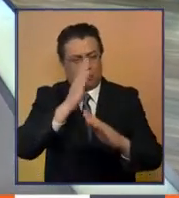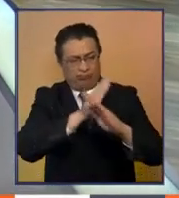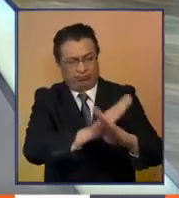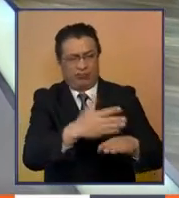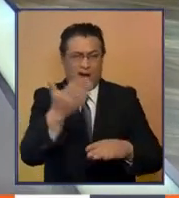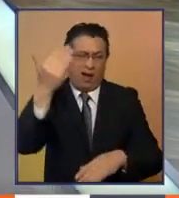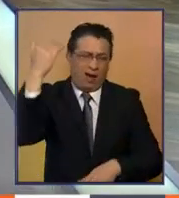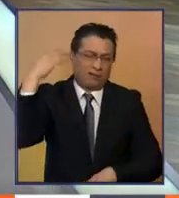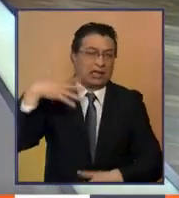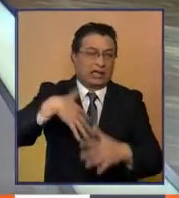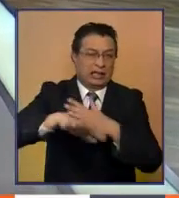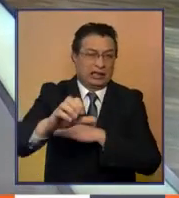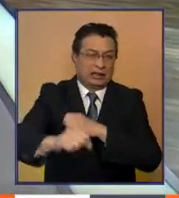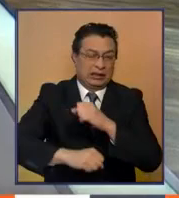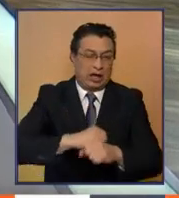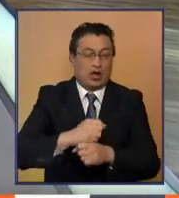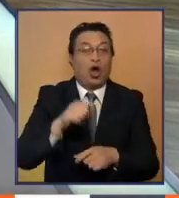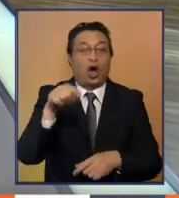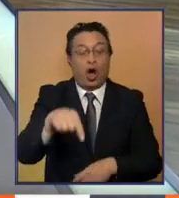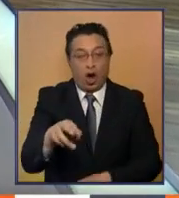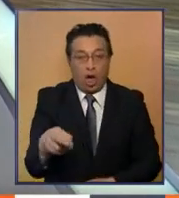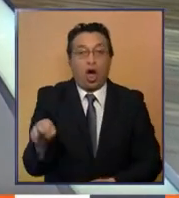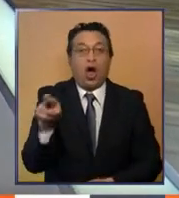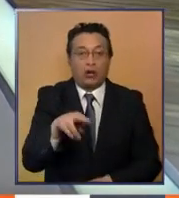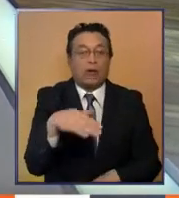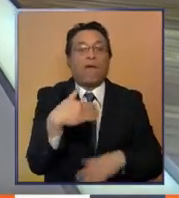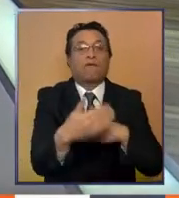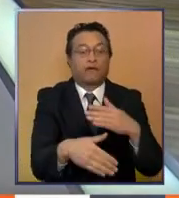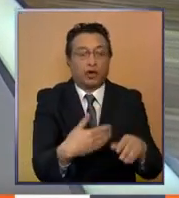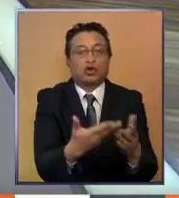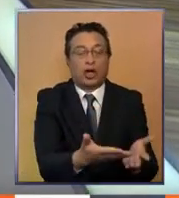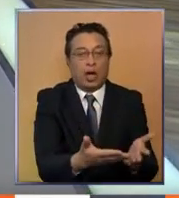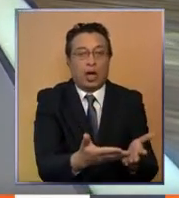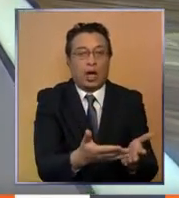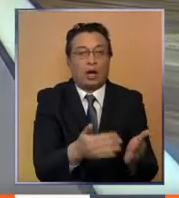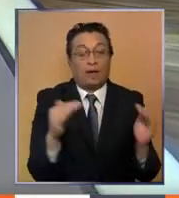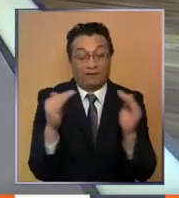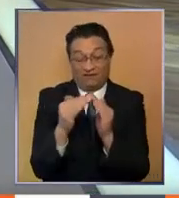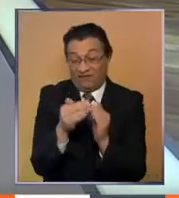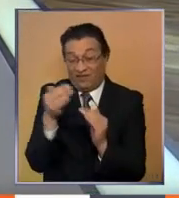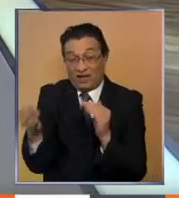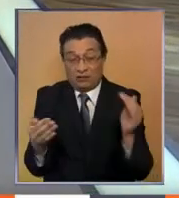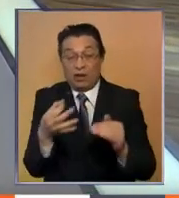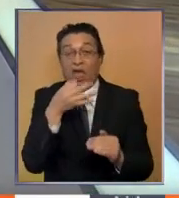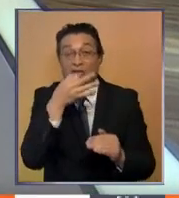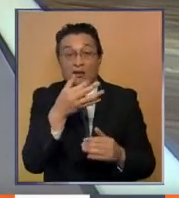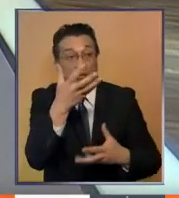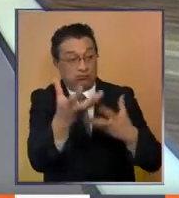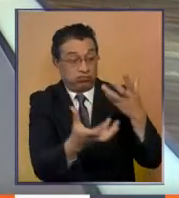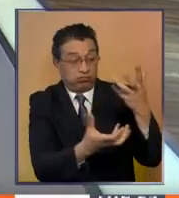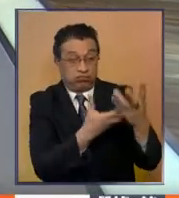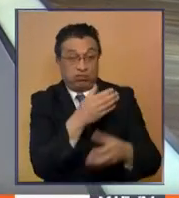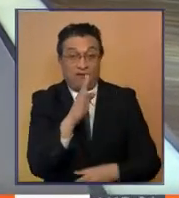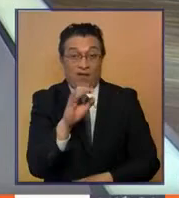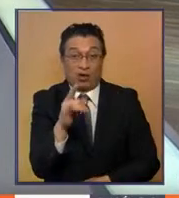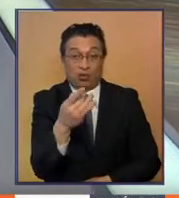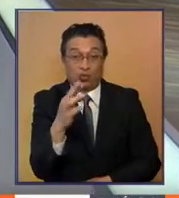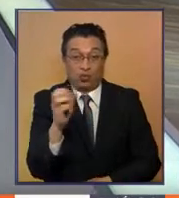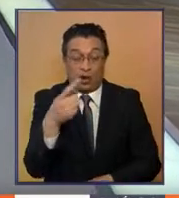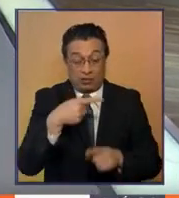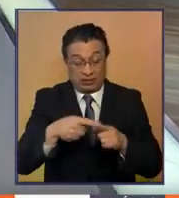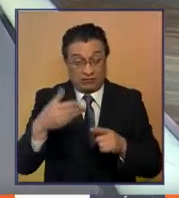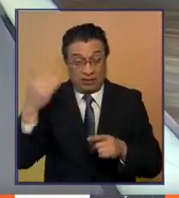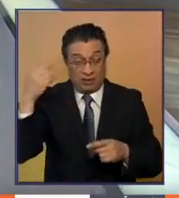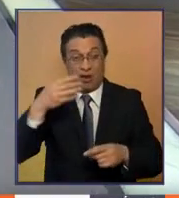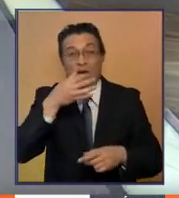15 años, hoy nuevamente está funcionando. Y los vecinos aseguran que un incendio en la basura hace unas semanas